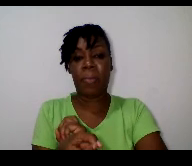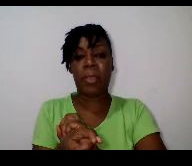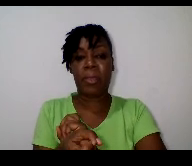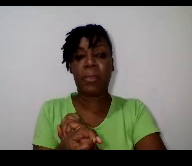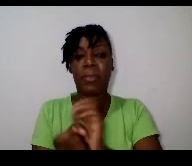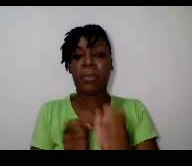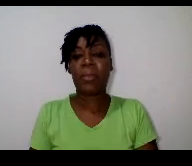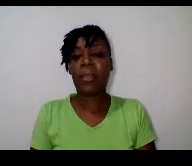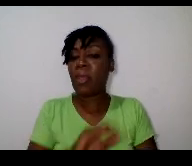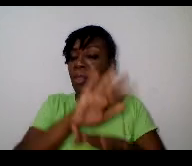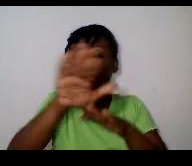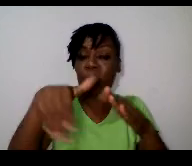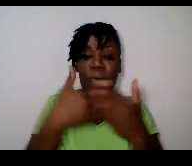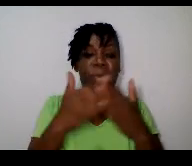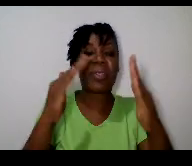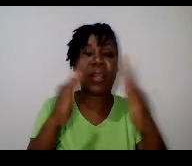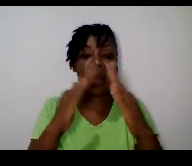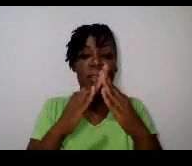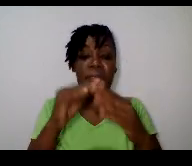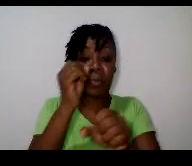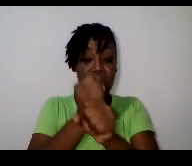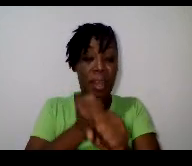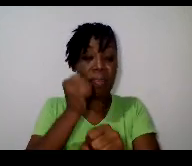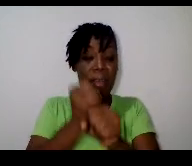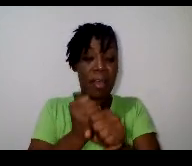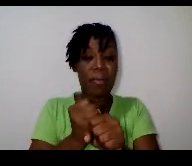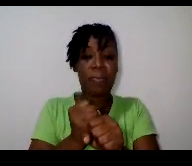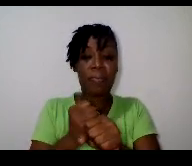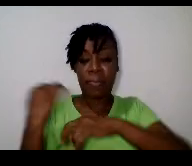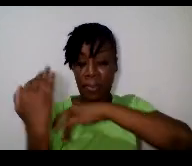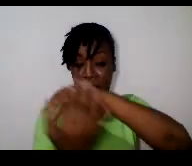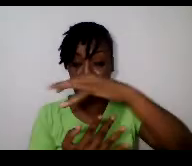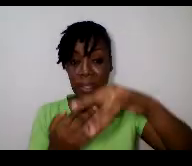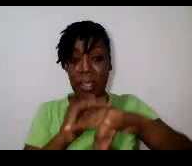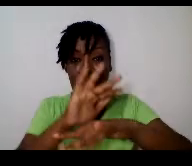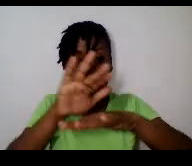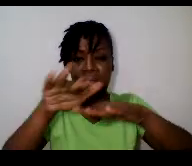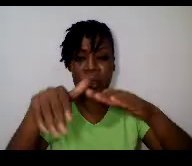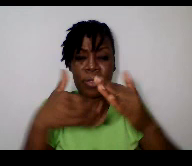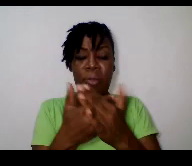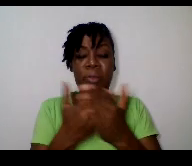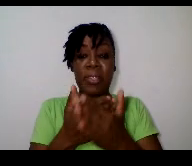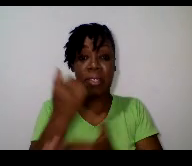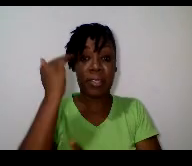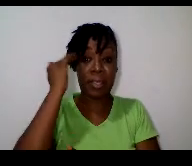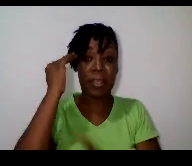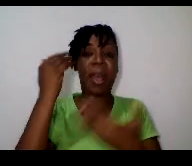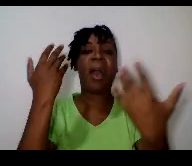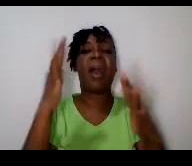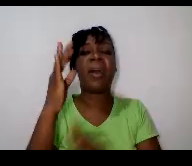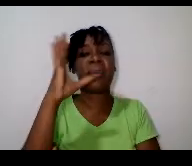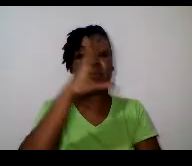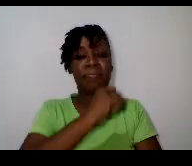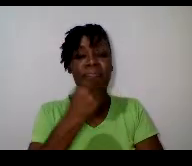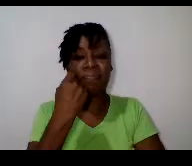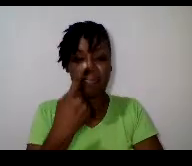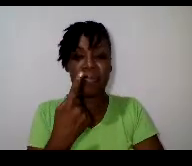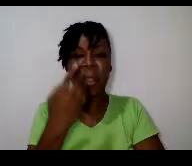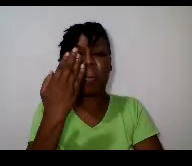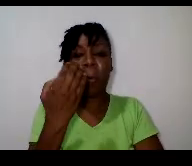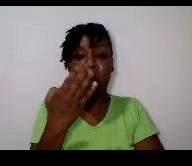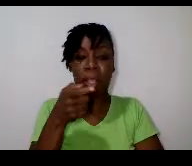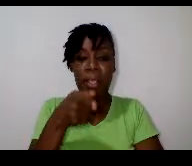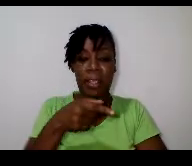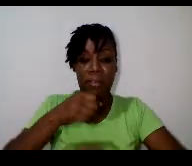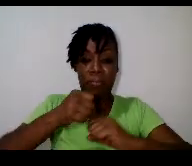hábitos. Entonces es un trabajo multidisciplinario donde una vez que identifiquemos las causas y donde tal vez cambiemos hábitos generales a nivel